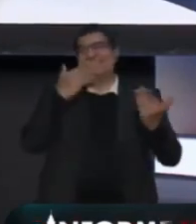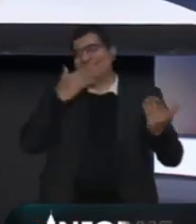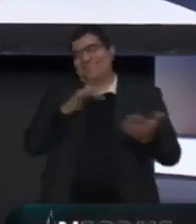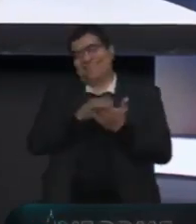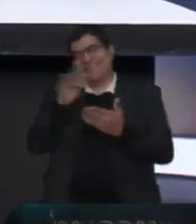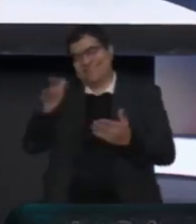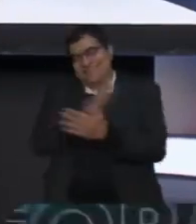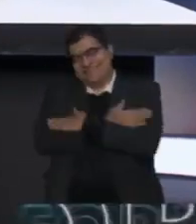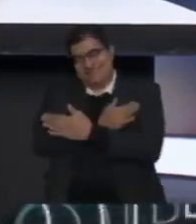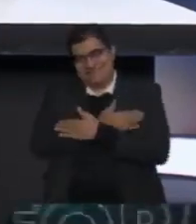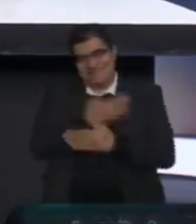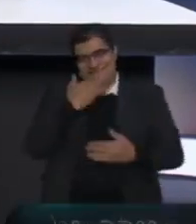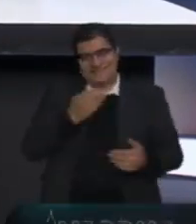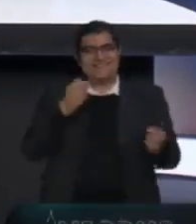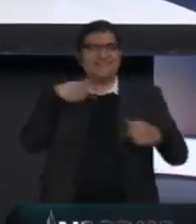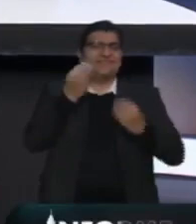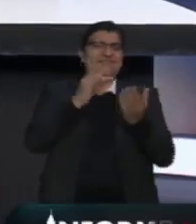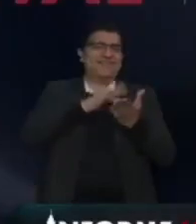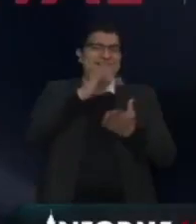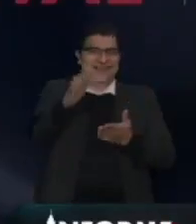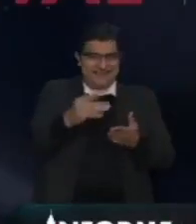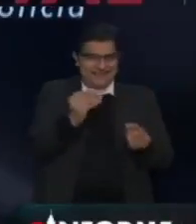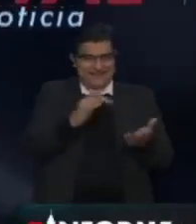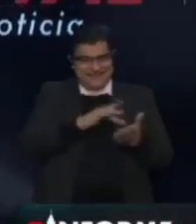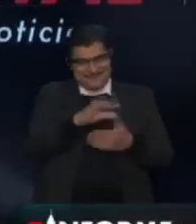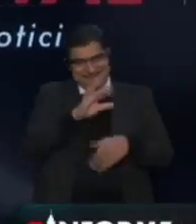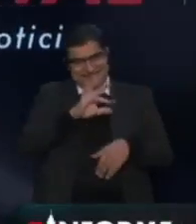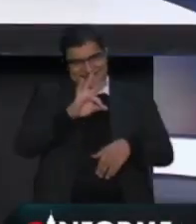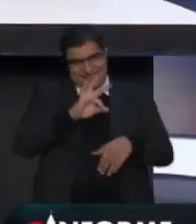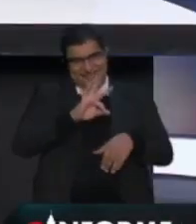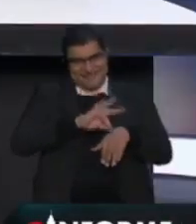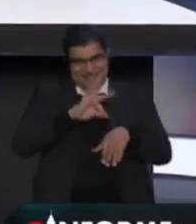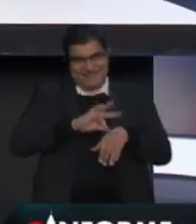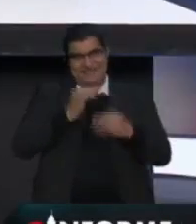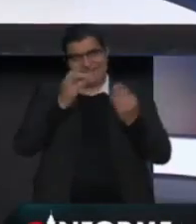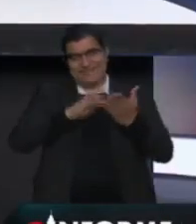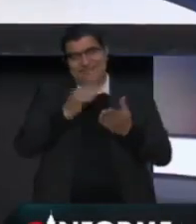favor, doctor. Claro que sí. Muchísimas gracias por visitarnos. Gracias, doctor. Un gusto. Gracias.